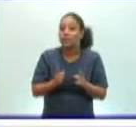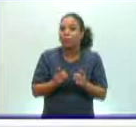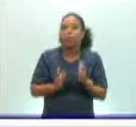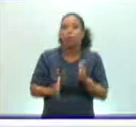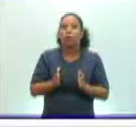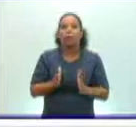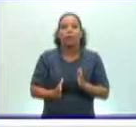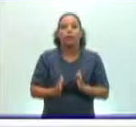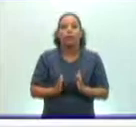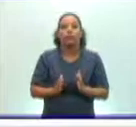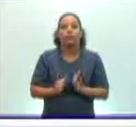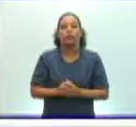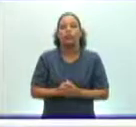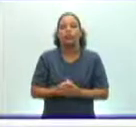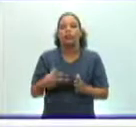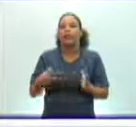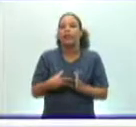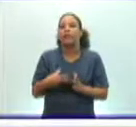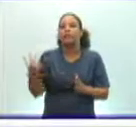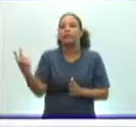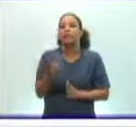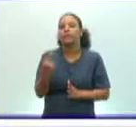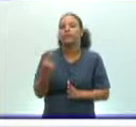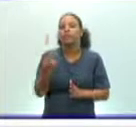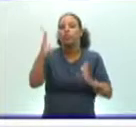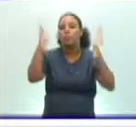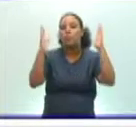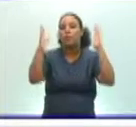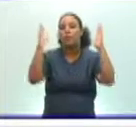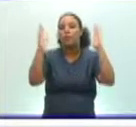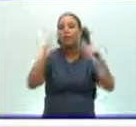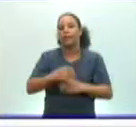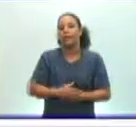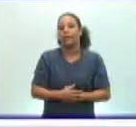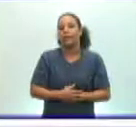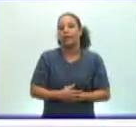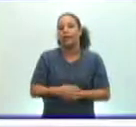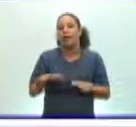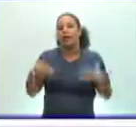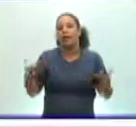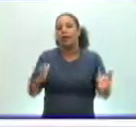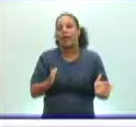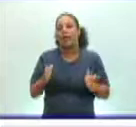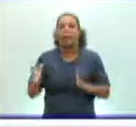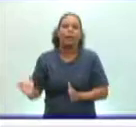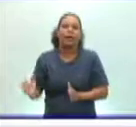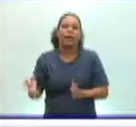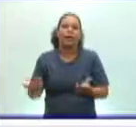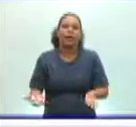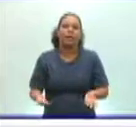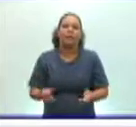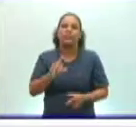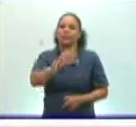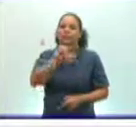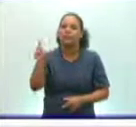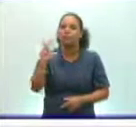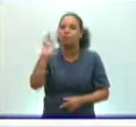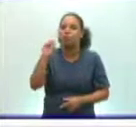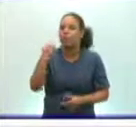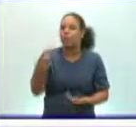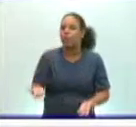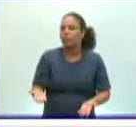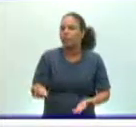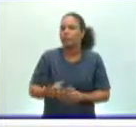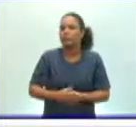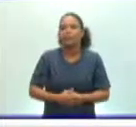correspondientes entre dos paralelas. ¿A qué parte del teorema de las transversales estamos haciendo